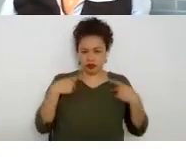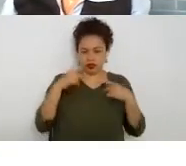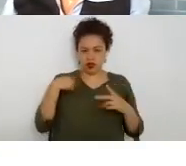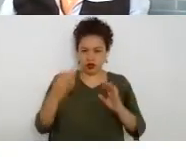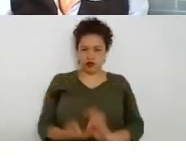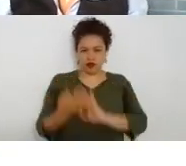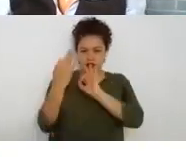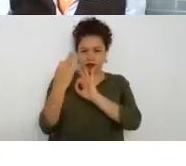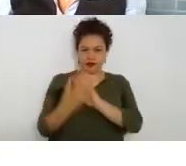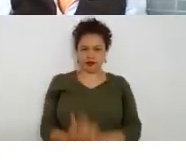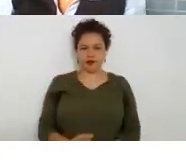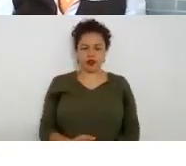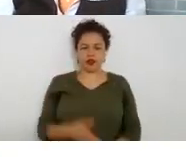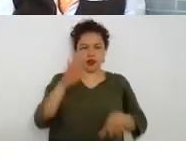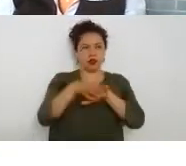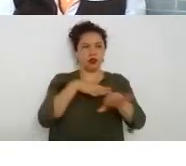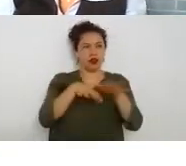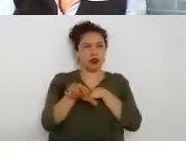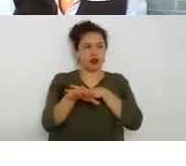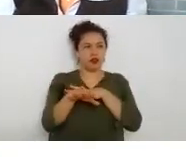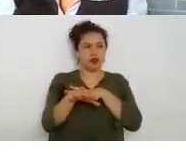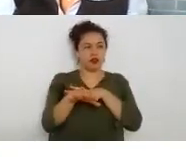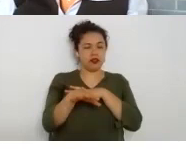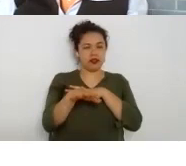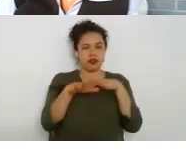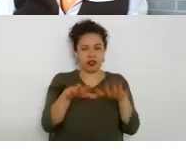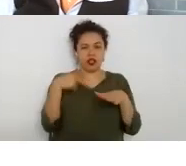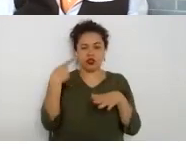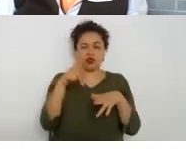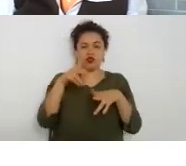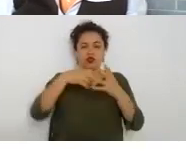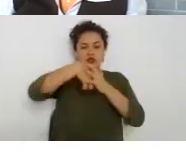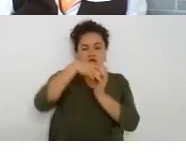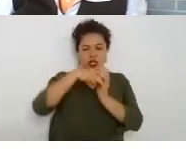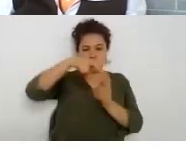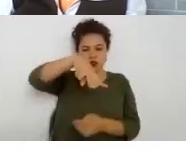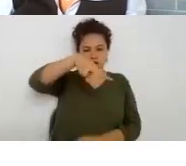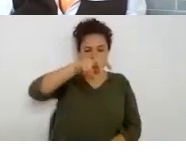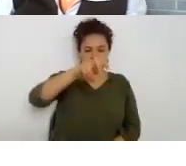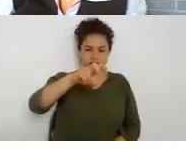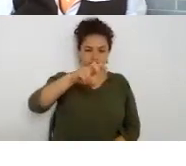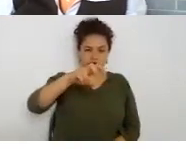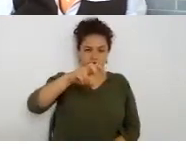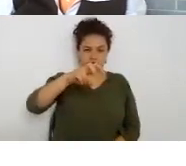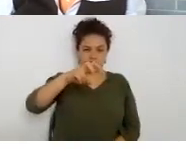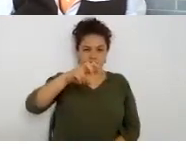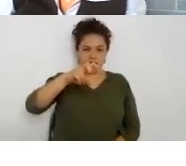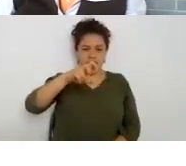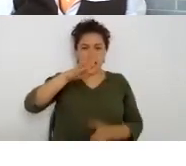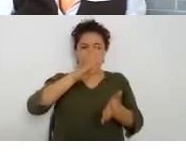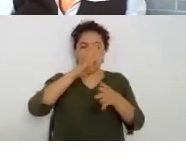acuerdo? Voy a ubicar sus pies. Voy a flexionar sus rodillas hasta que la planta del